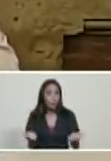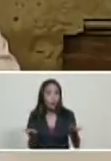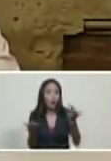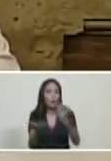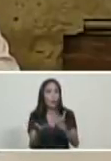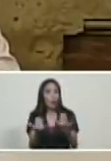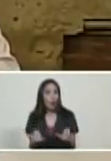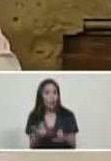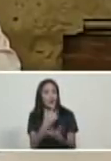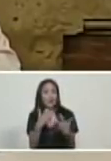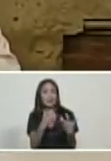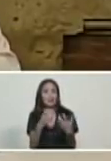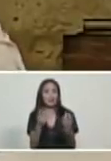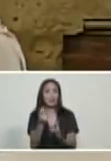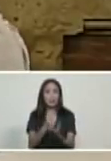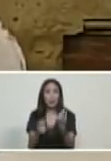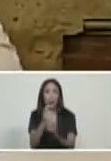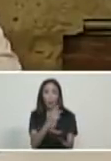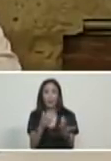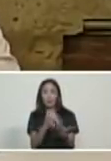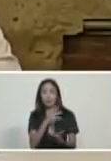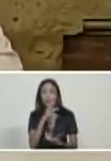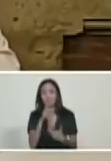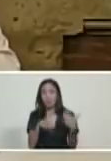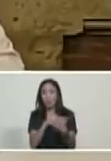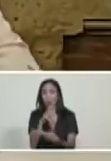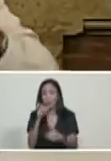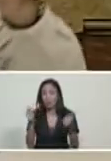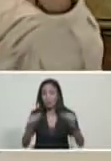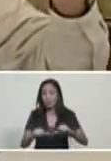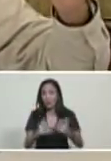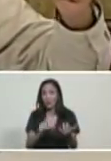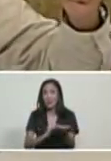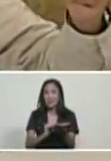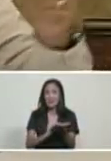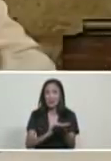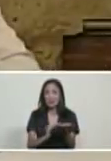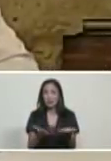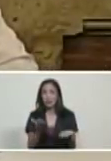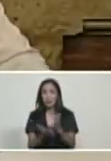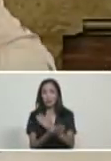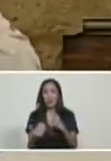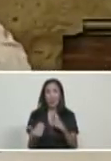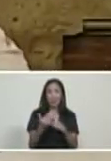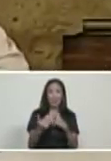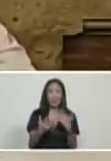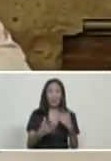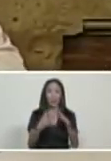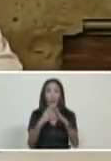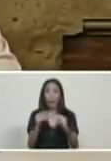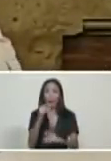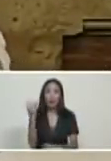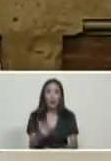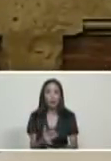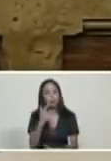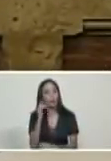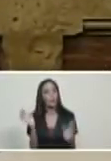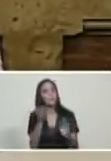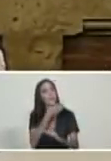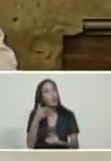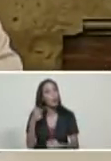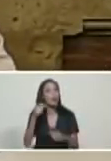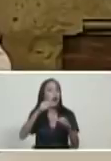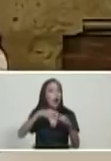de batalla económica, en épocas de guerra económica, en épocas de ataque a los precios, lo mejor es guardar